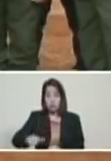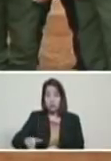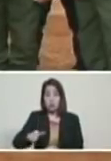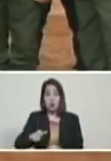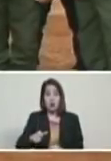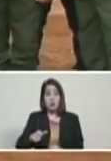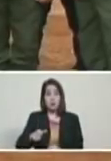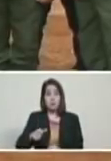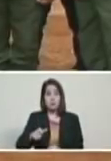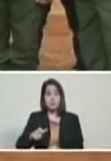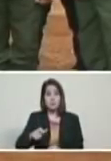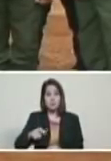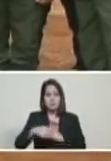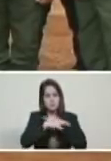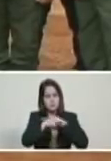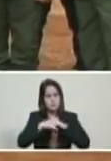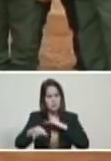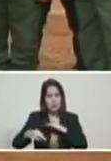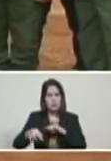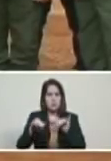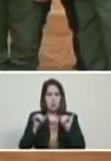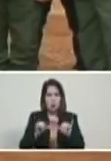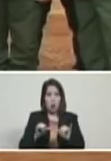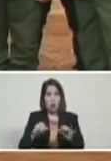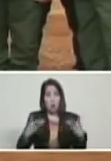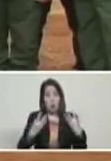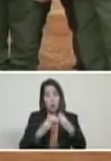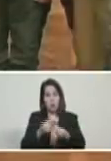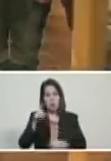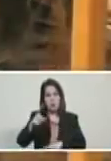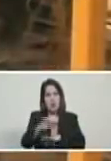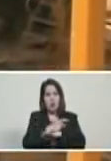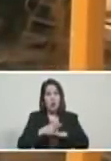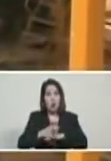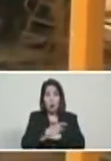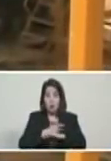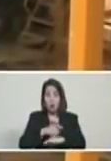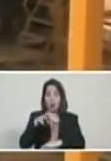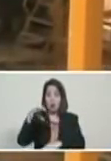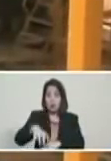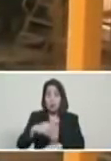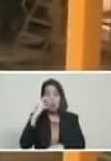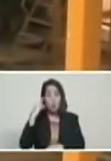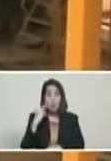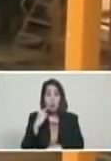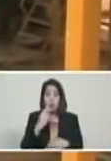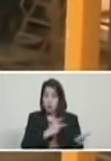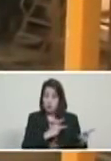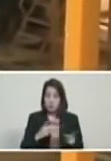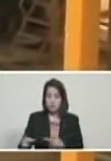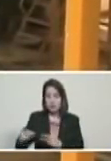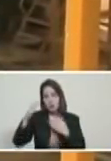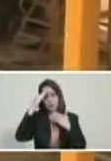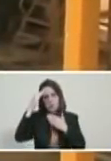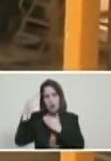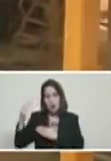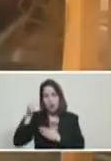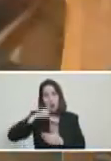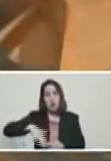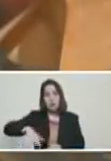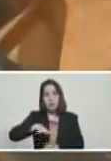Piar, del municipio Rocio, y me acompaña especialmente el gobernador del Estado Bolívar, que lo dejo para que dé un saludo al pueblo de